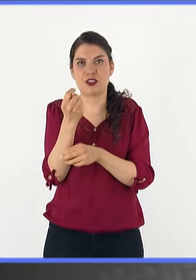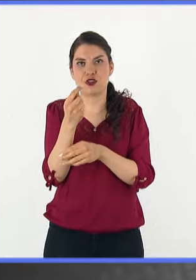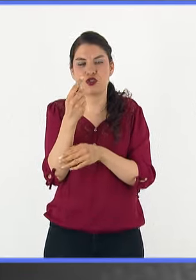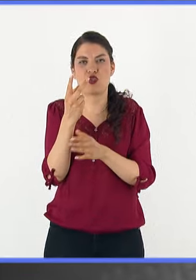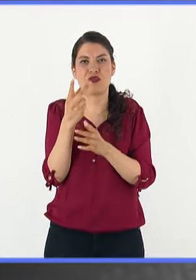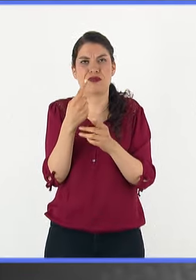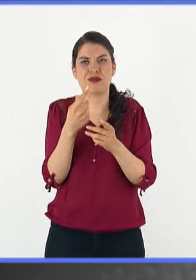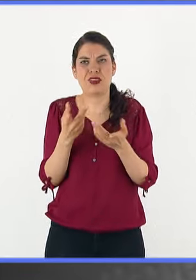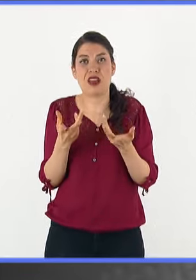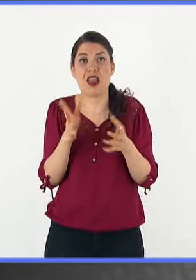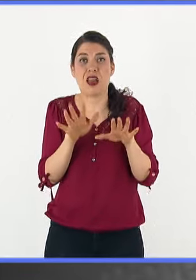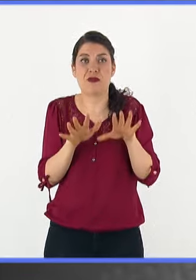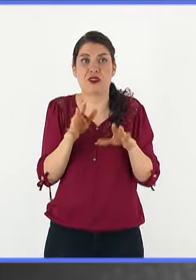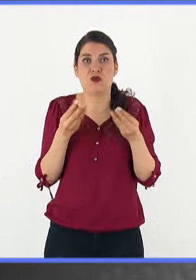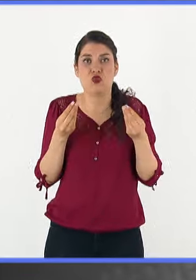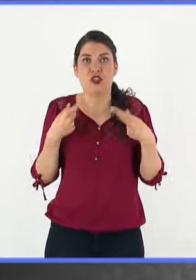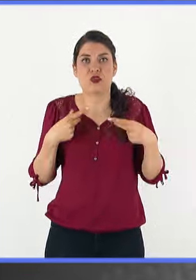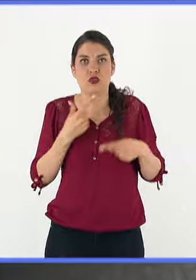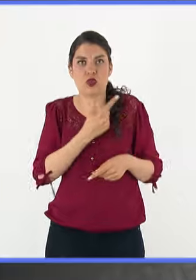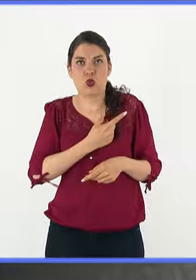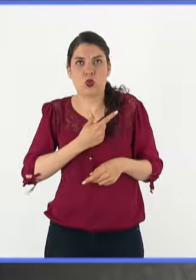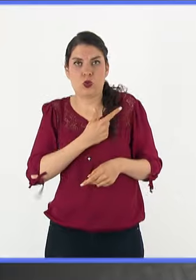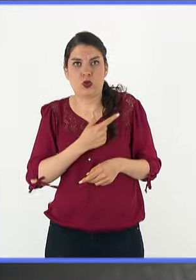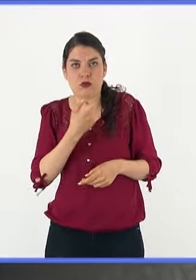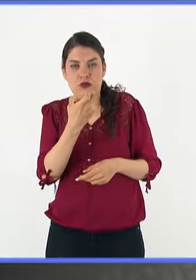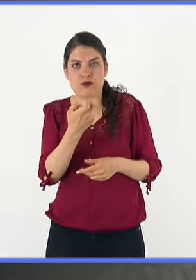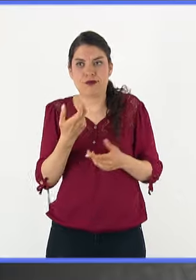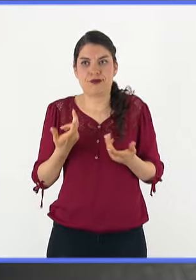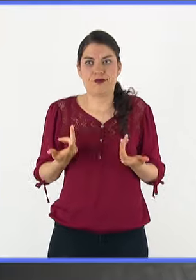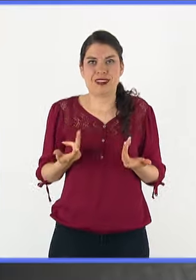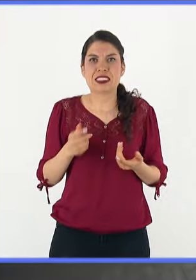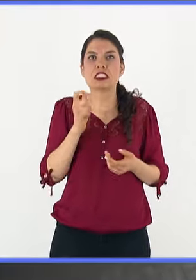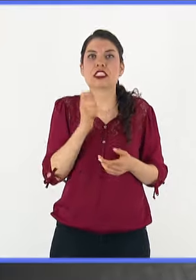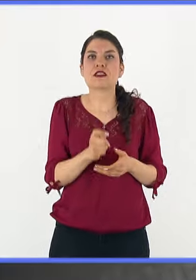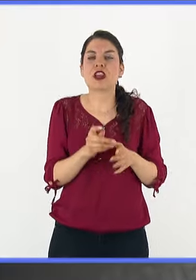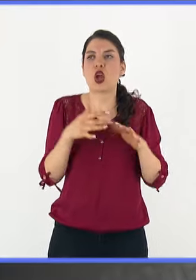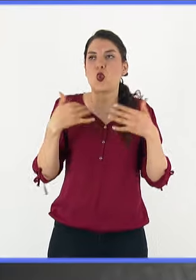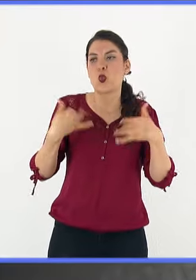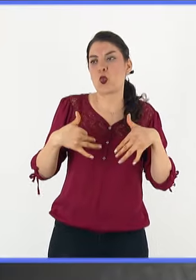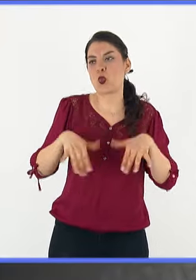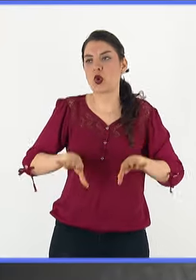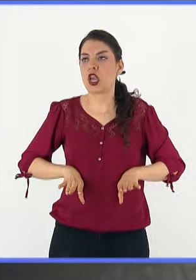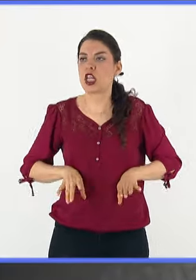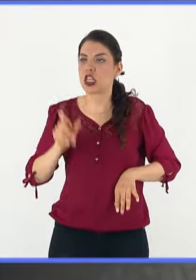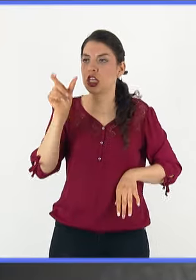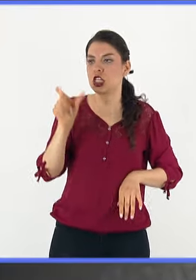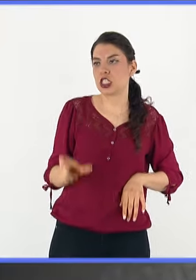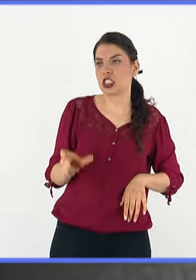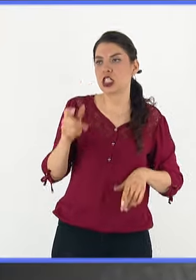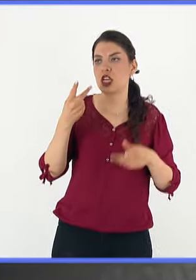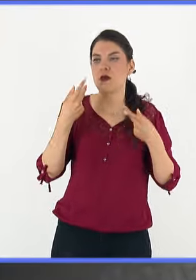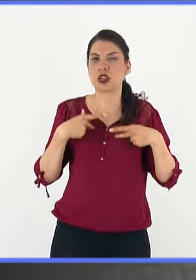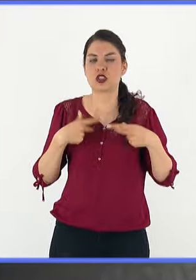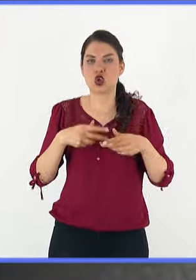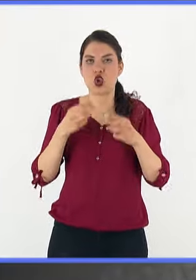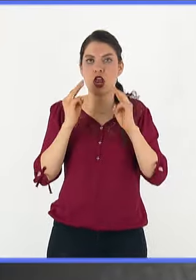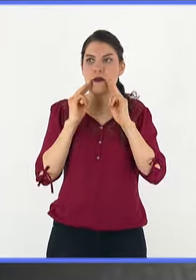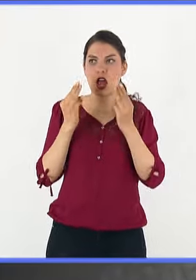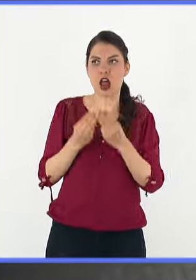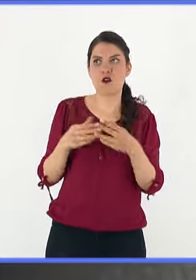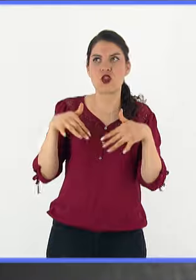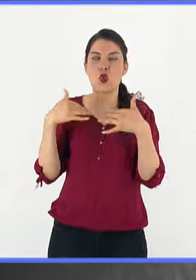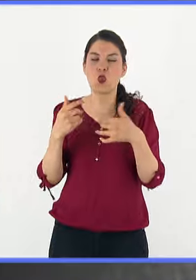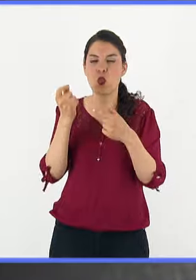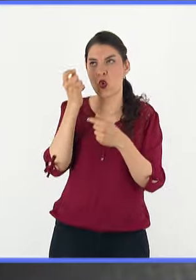tan tan populares no entonces donde prácticamente se glorifica la actitud del criminal no y y y se le ve como